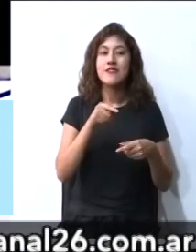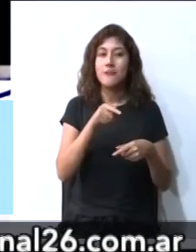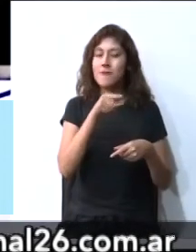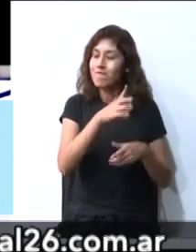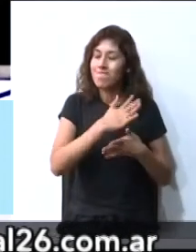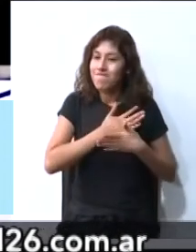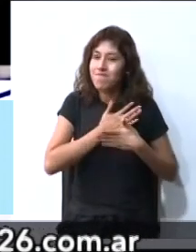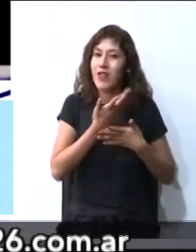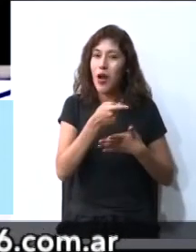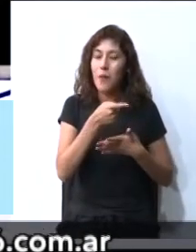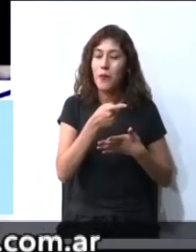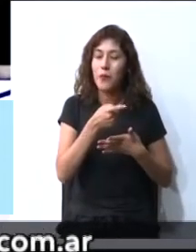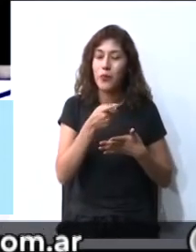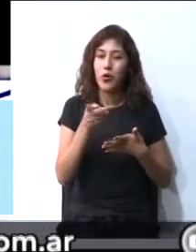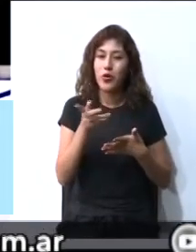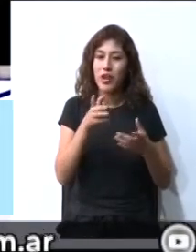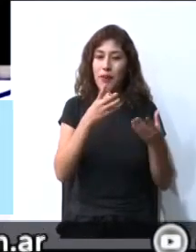cambia vidas.